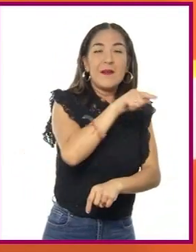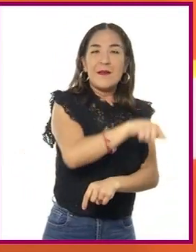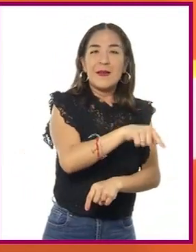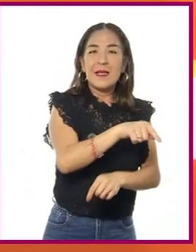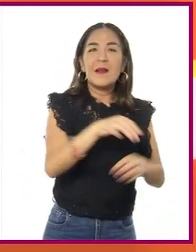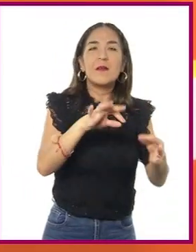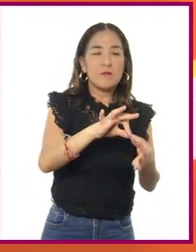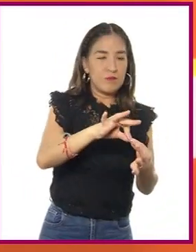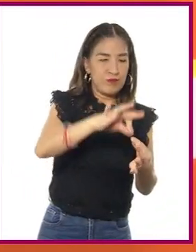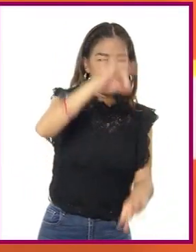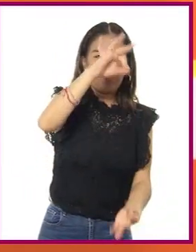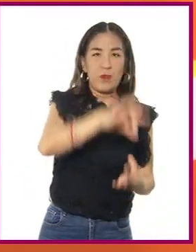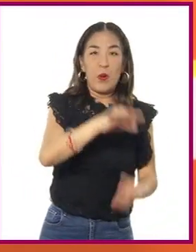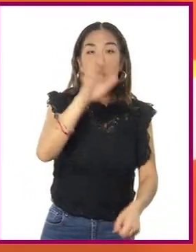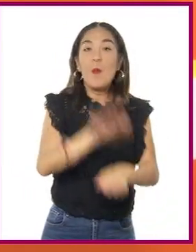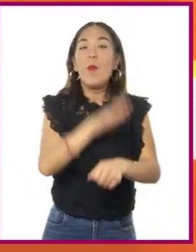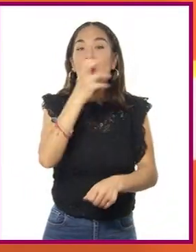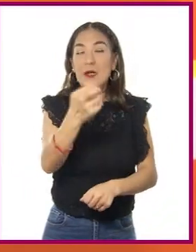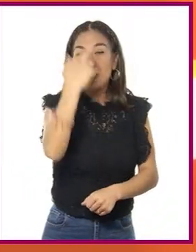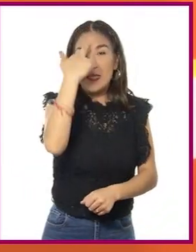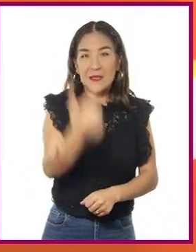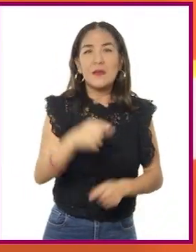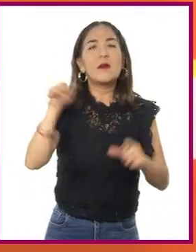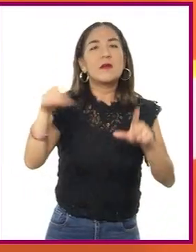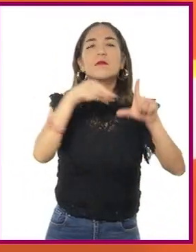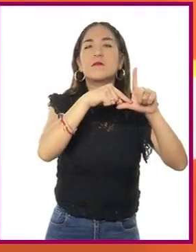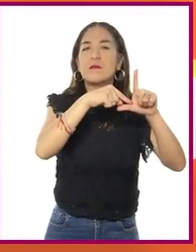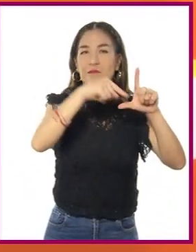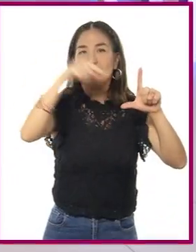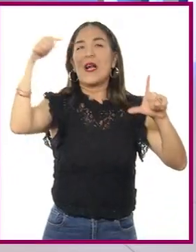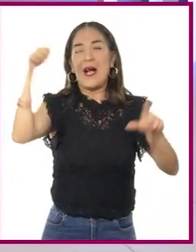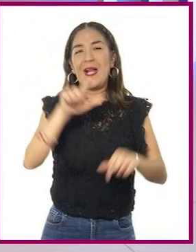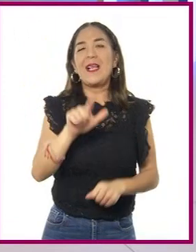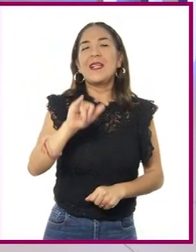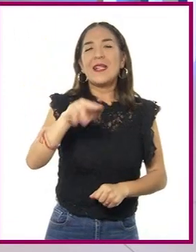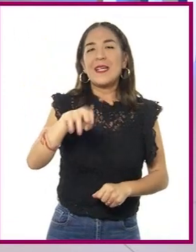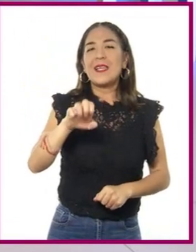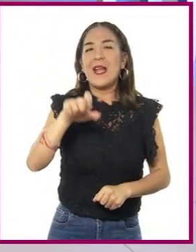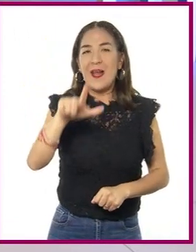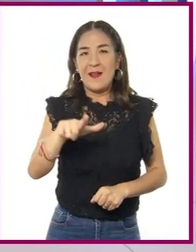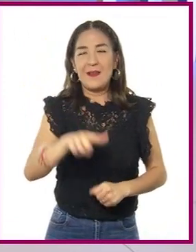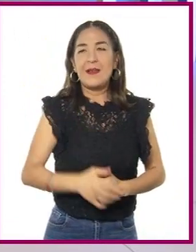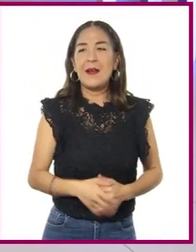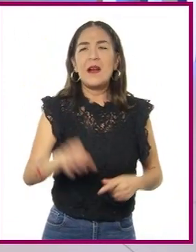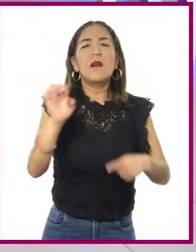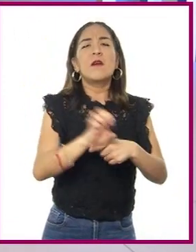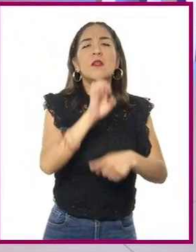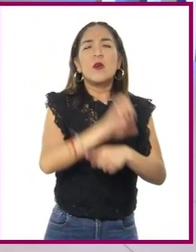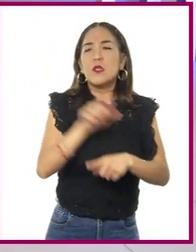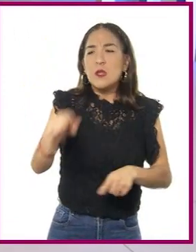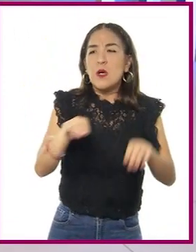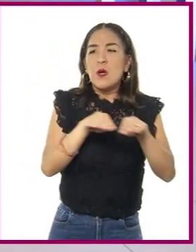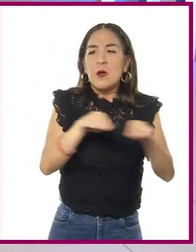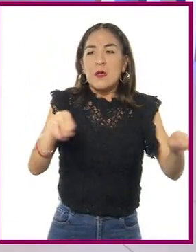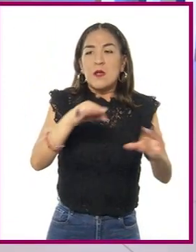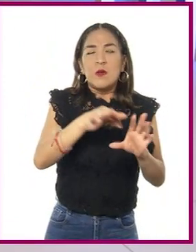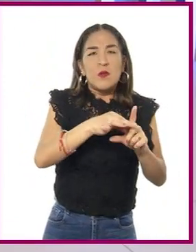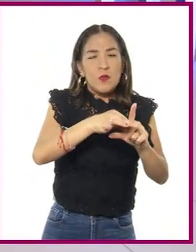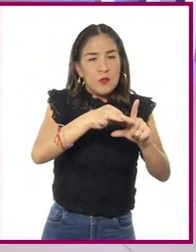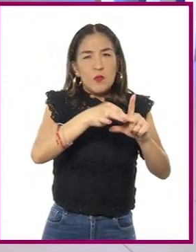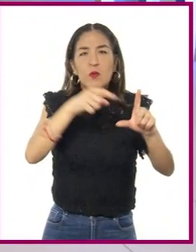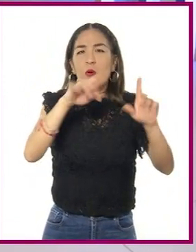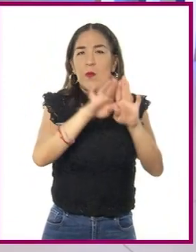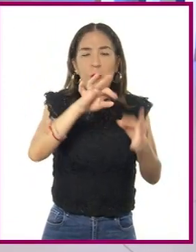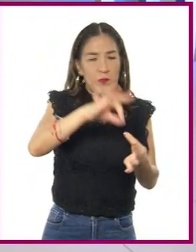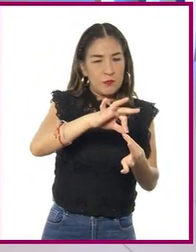de estiramiento. Por lo tanto, la gráfica es lineal. Entonces, si la longitud del alargamiento fuera de